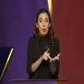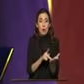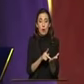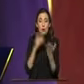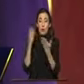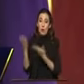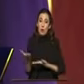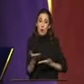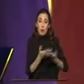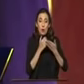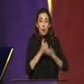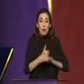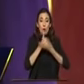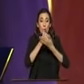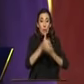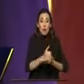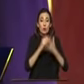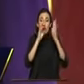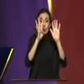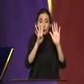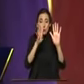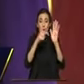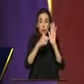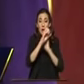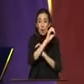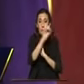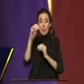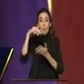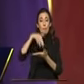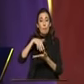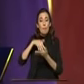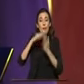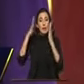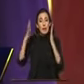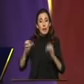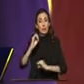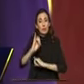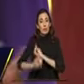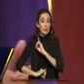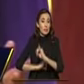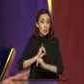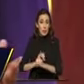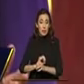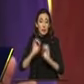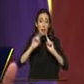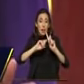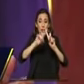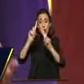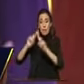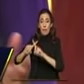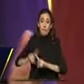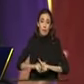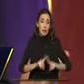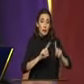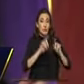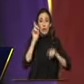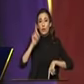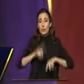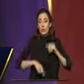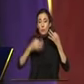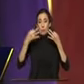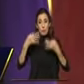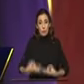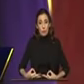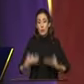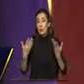está listo ya el mecanismo para ayudar a 9.000 becarios internacionales y nacionales. que por distintos motivos no pudieron